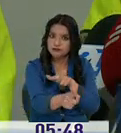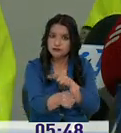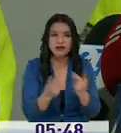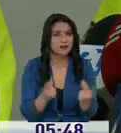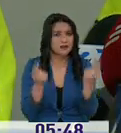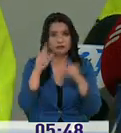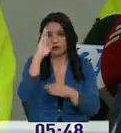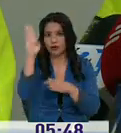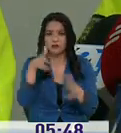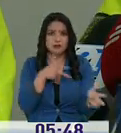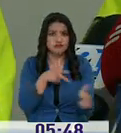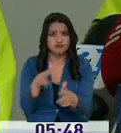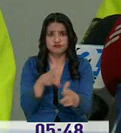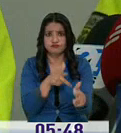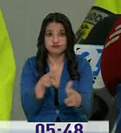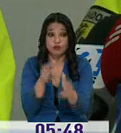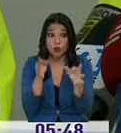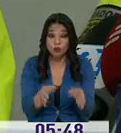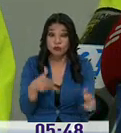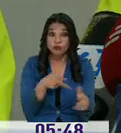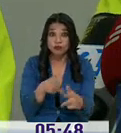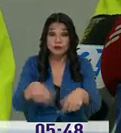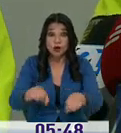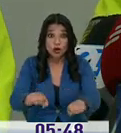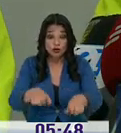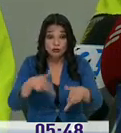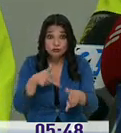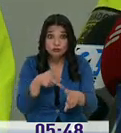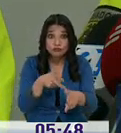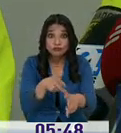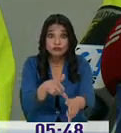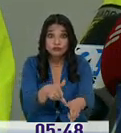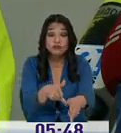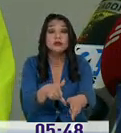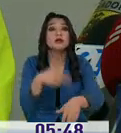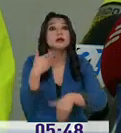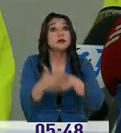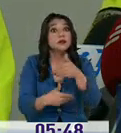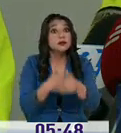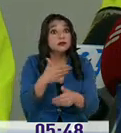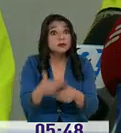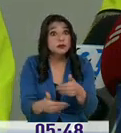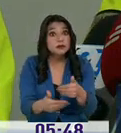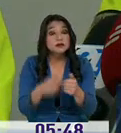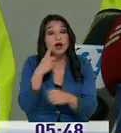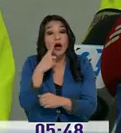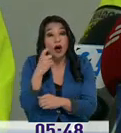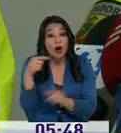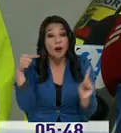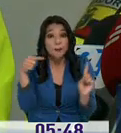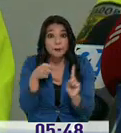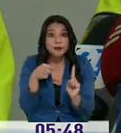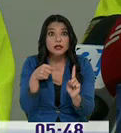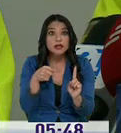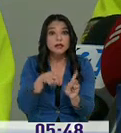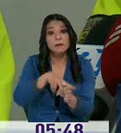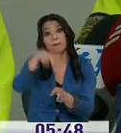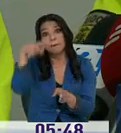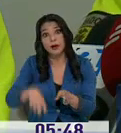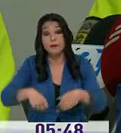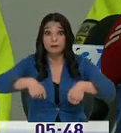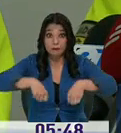cuando ellos salieron siguieron a la moto y después este este ciudadano se bajó de la moto